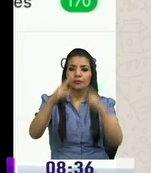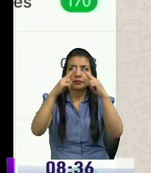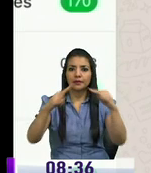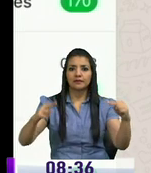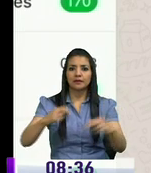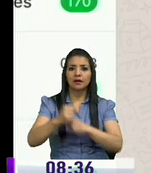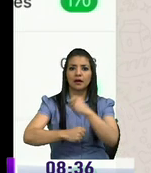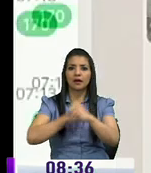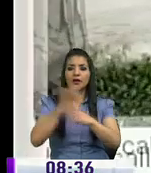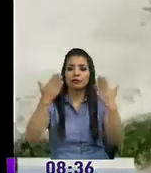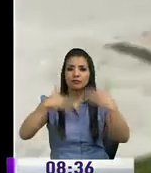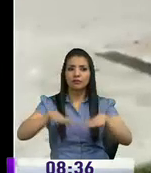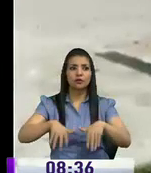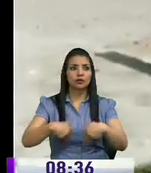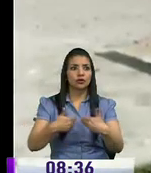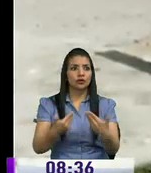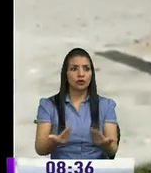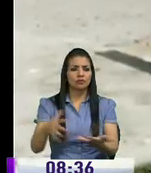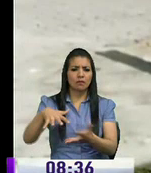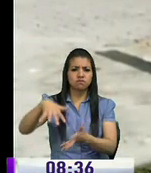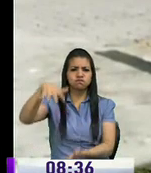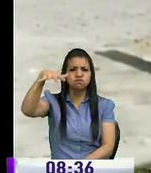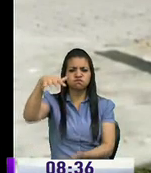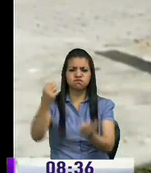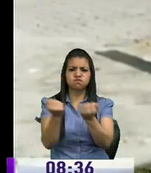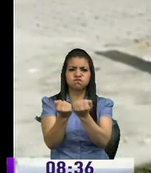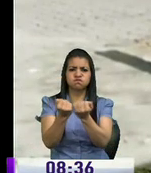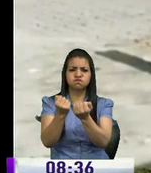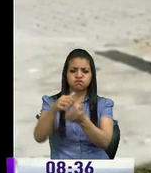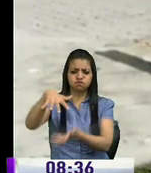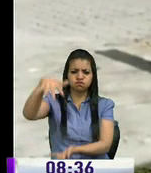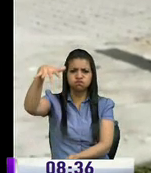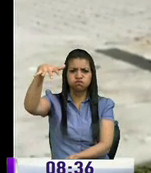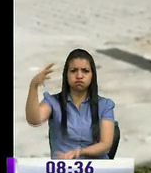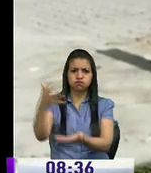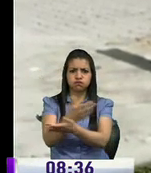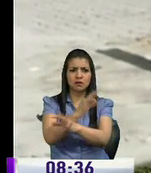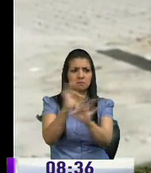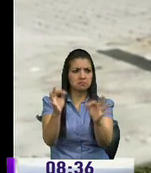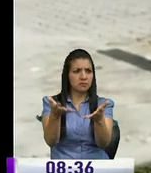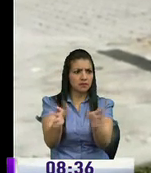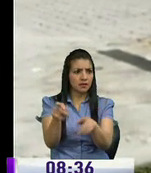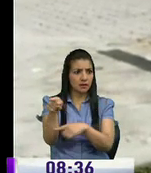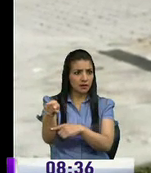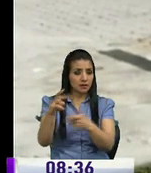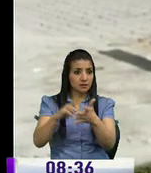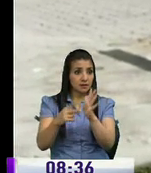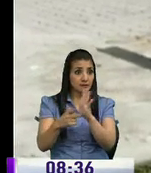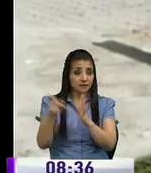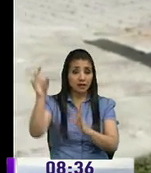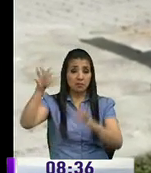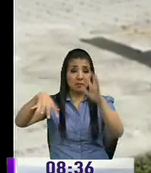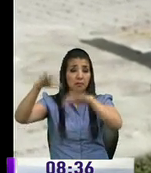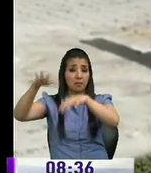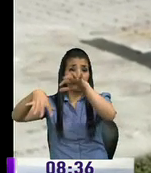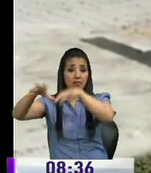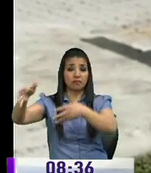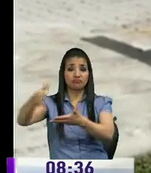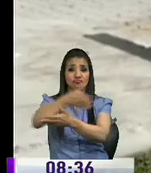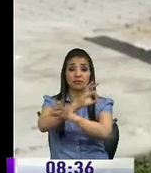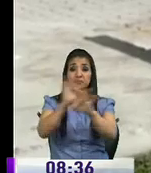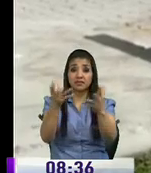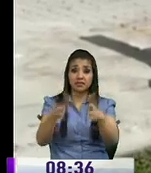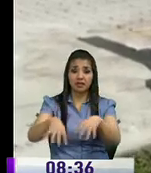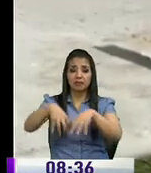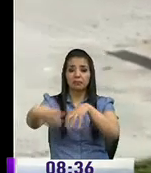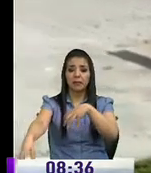Nuevo? A ver, vean esto. Y es verdad, no hay recolección, pues, o sea, eso no está lleno a gratis. Y claro, ya ahí se comienza a